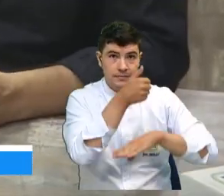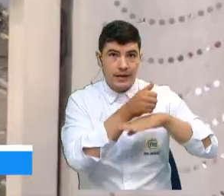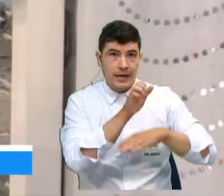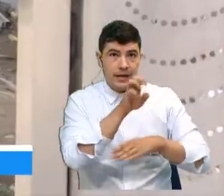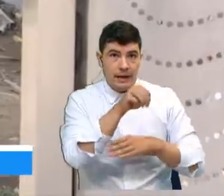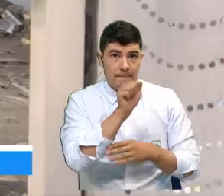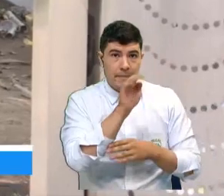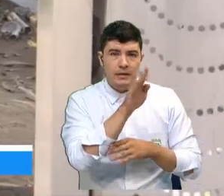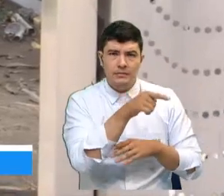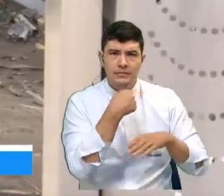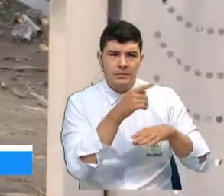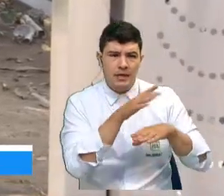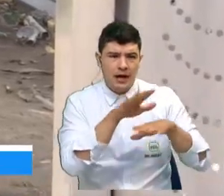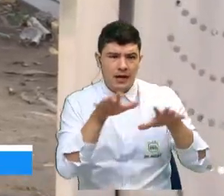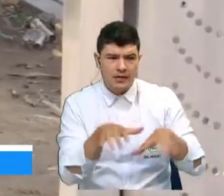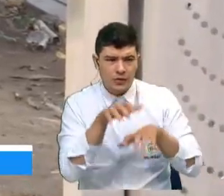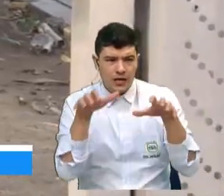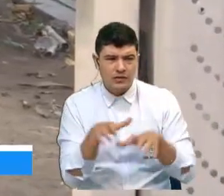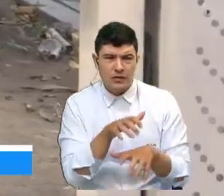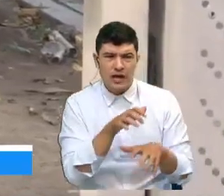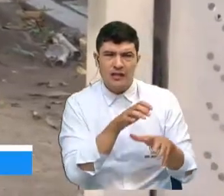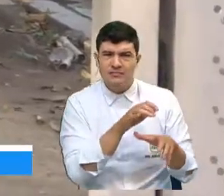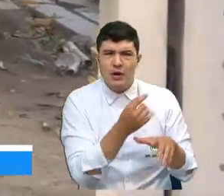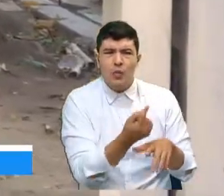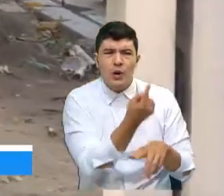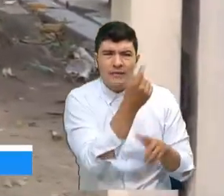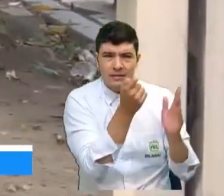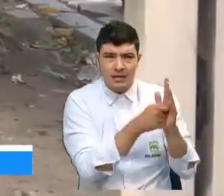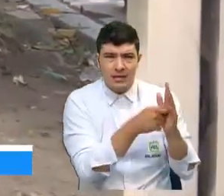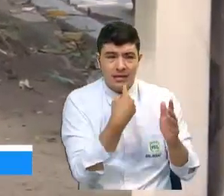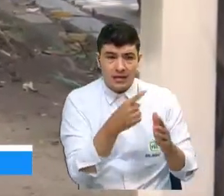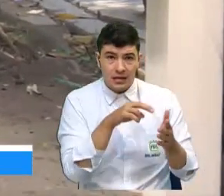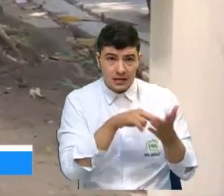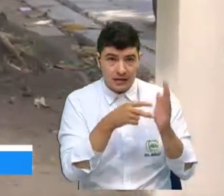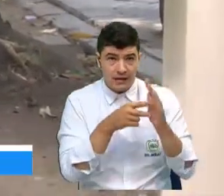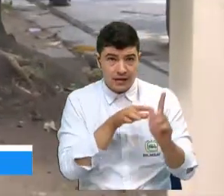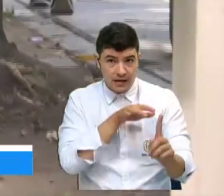este tipo de hechos aislados no deben comprometer ni poner en entredicho la gestión de la institución.